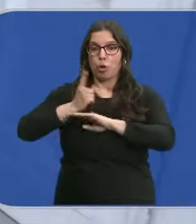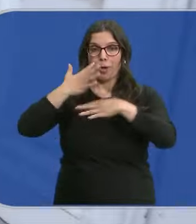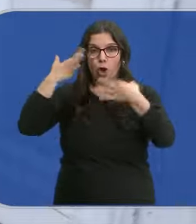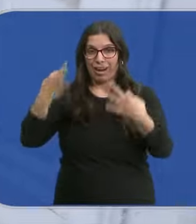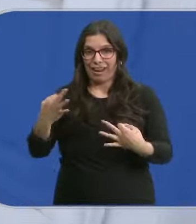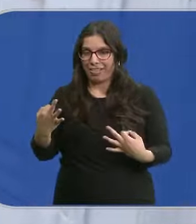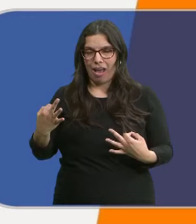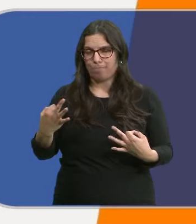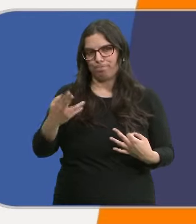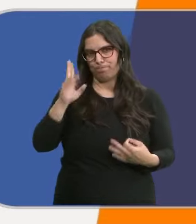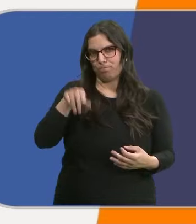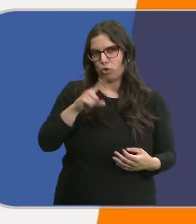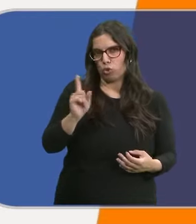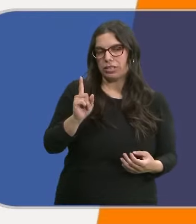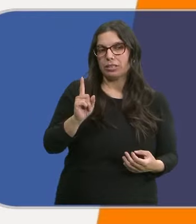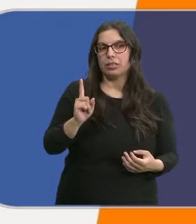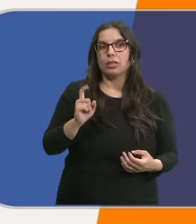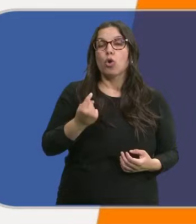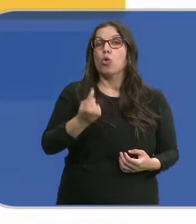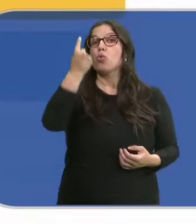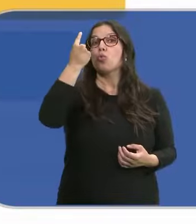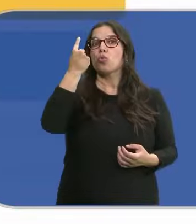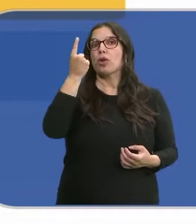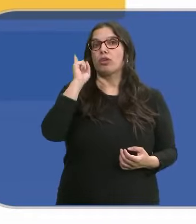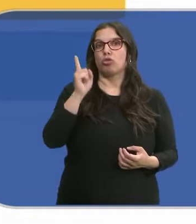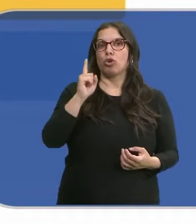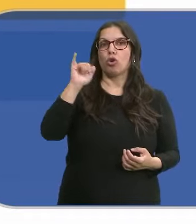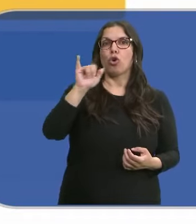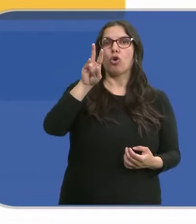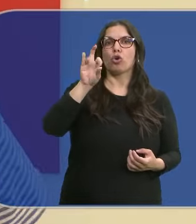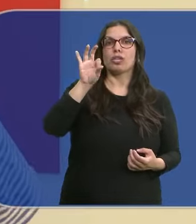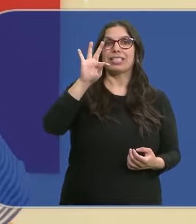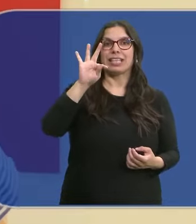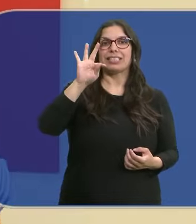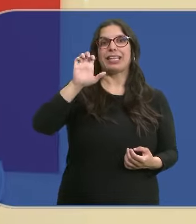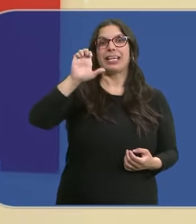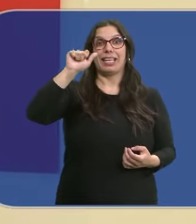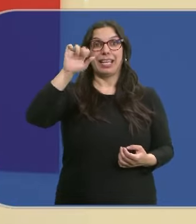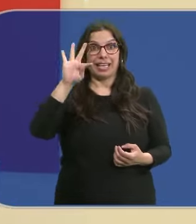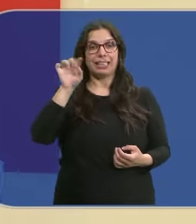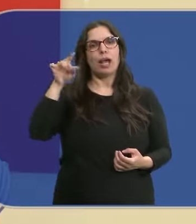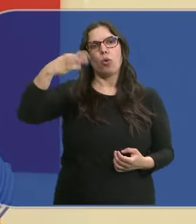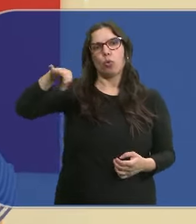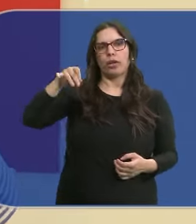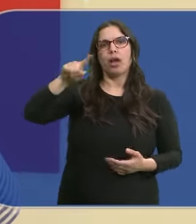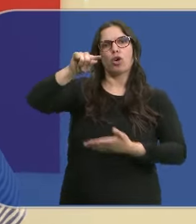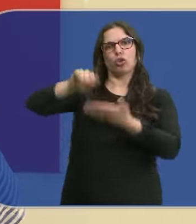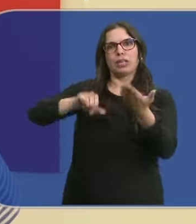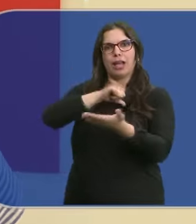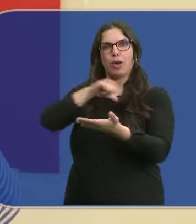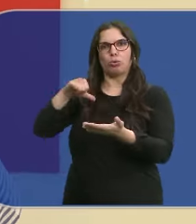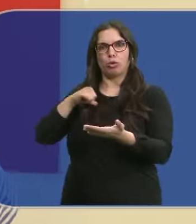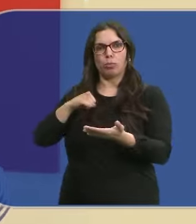realidad es muy distinta. Solo una de ellas, Justit, puede demostrarlo. Se les contrata como autónomos cuando en realidad son falsos